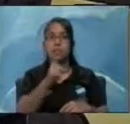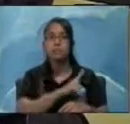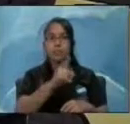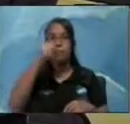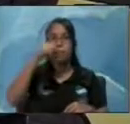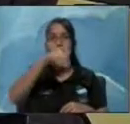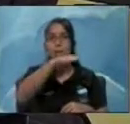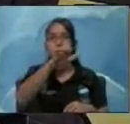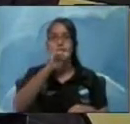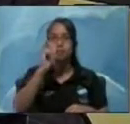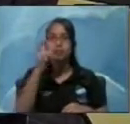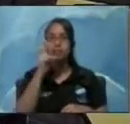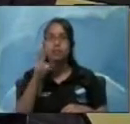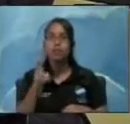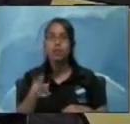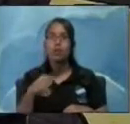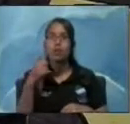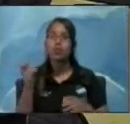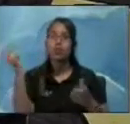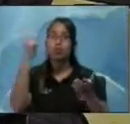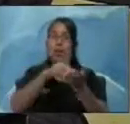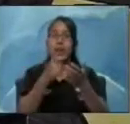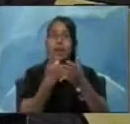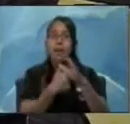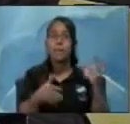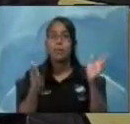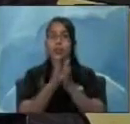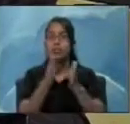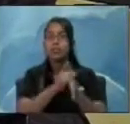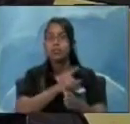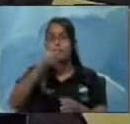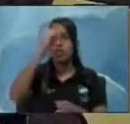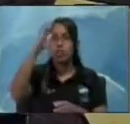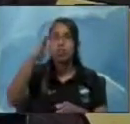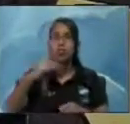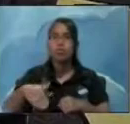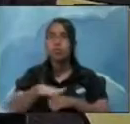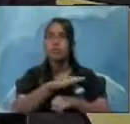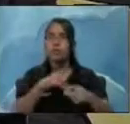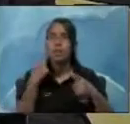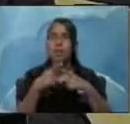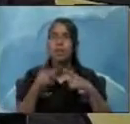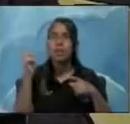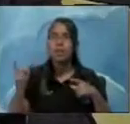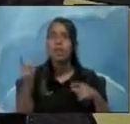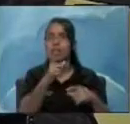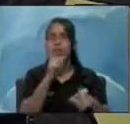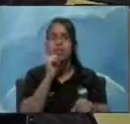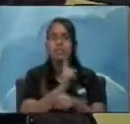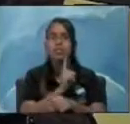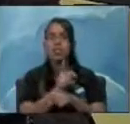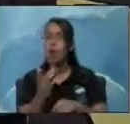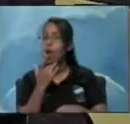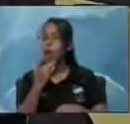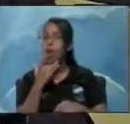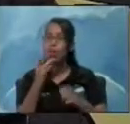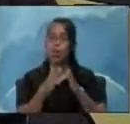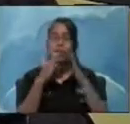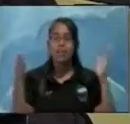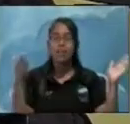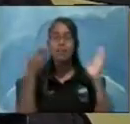pueblo y mira cuando llega el espíritu santo de dios sobre aquellos galileos sobre aquella gente sencilla algo grande